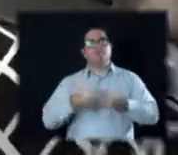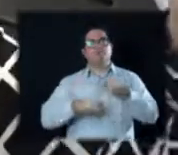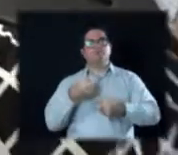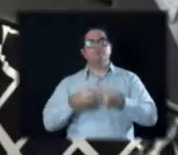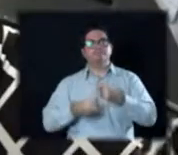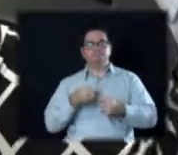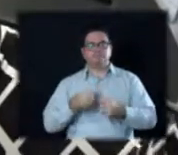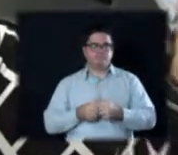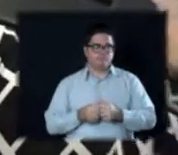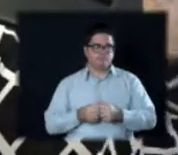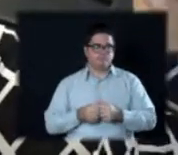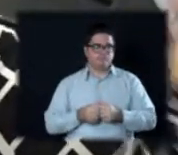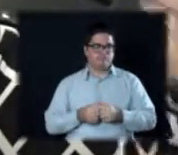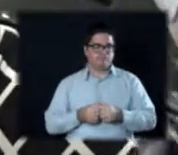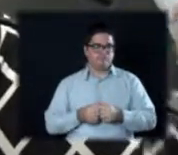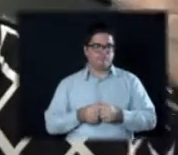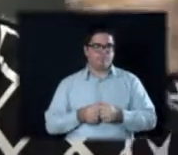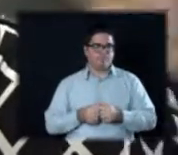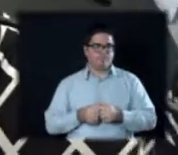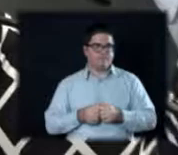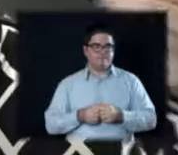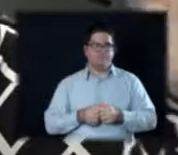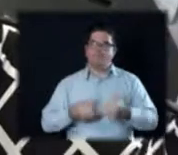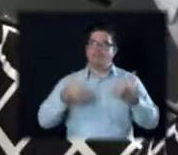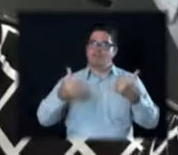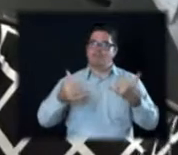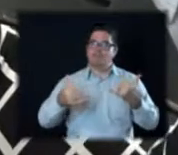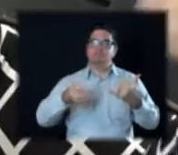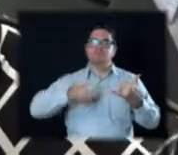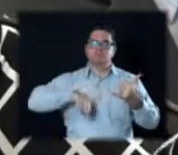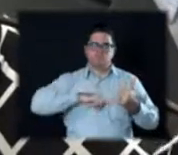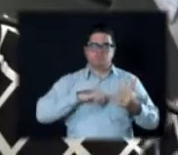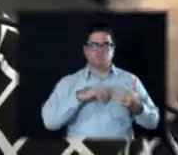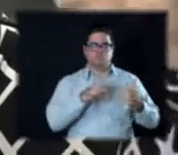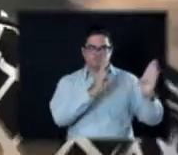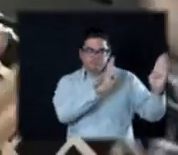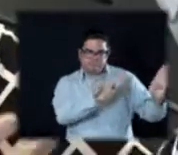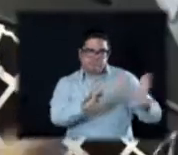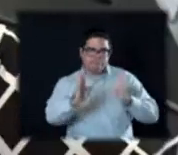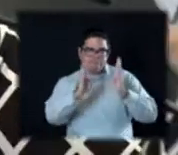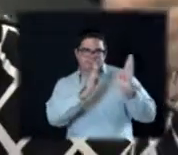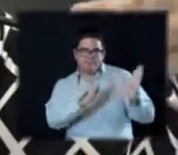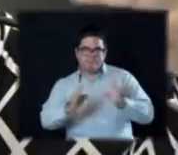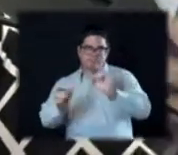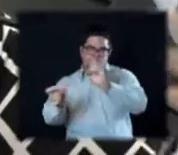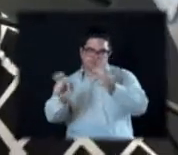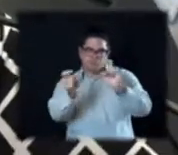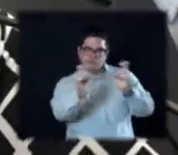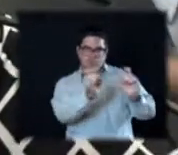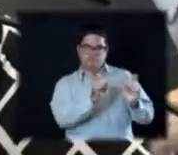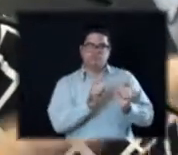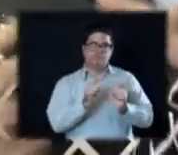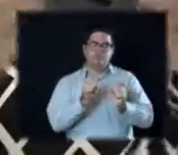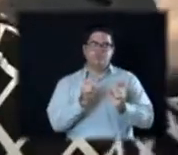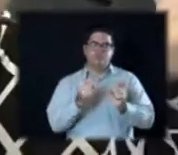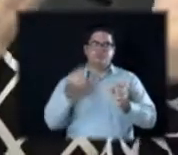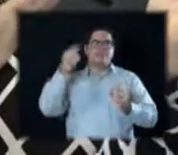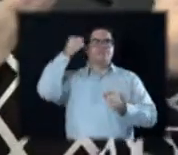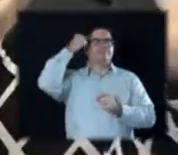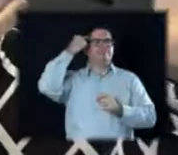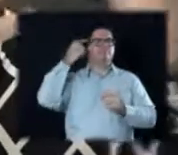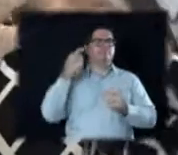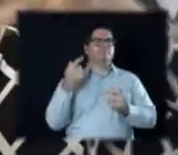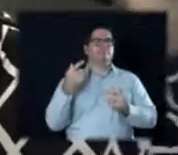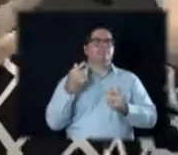un problema importante, y en parte es que cuando estábamos desarrollando las distintas estructuras para reestructurar,